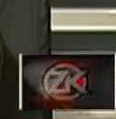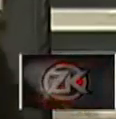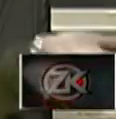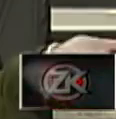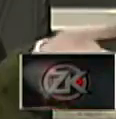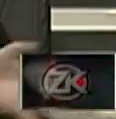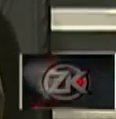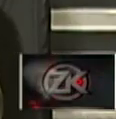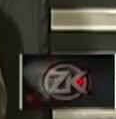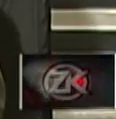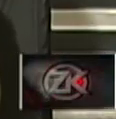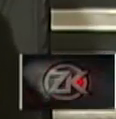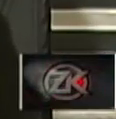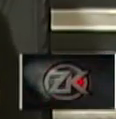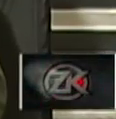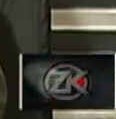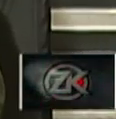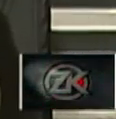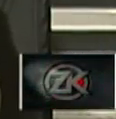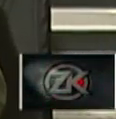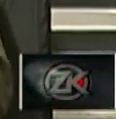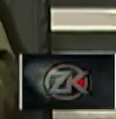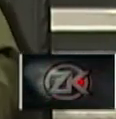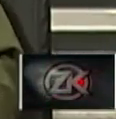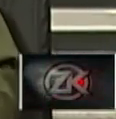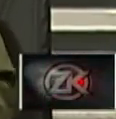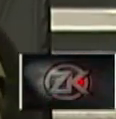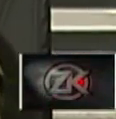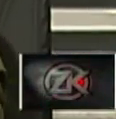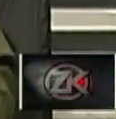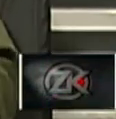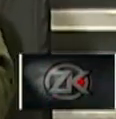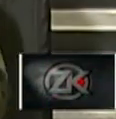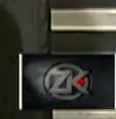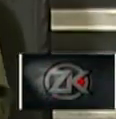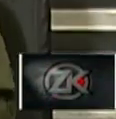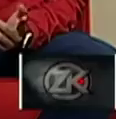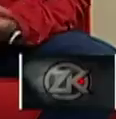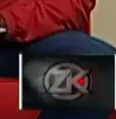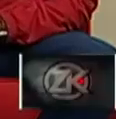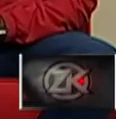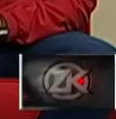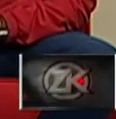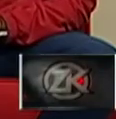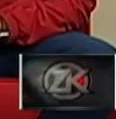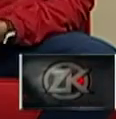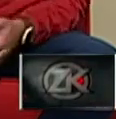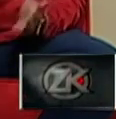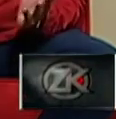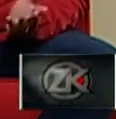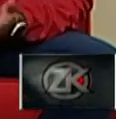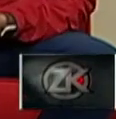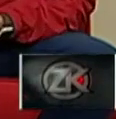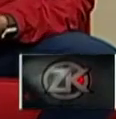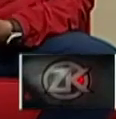del señor Ricardo González, del señor Luis Zuga y del señor Pacheco, mejor conocido lo bajo fondo como